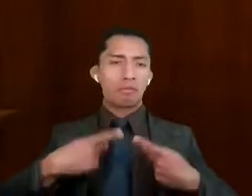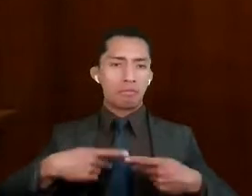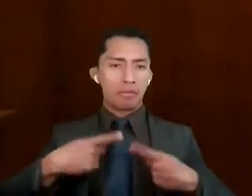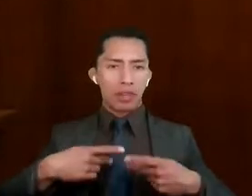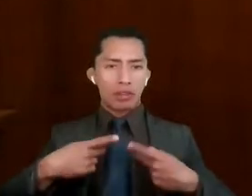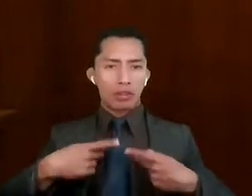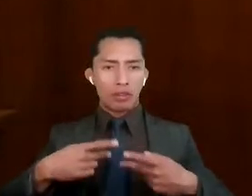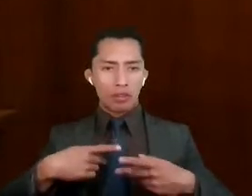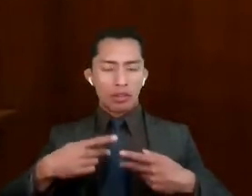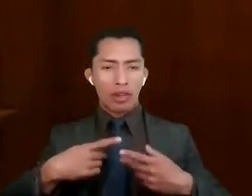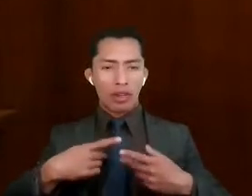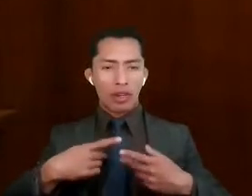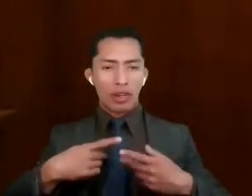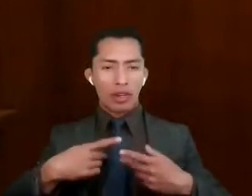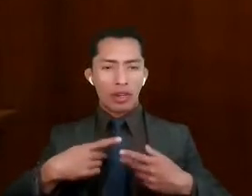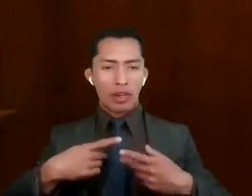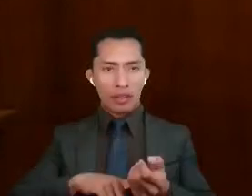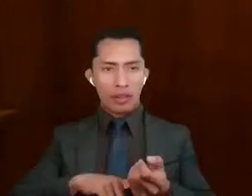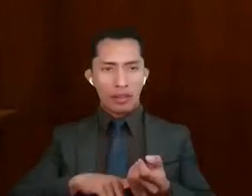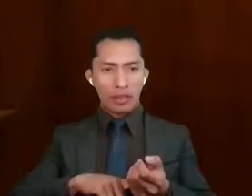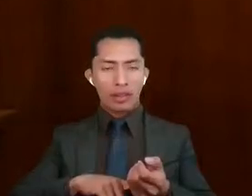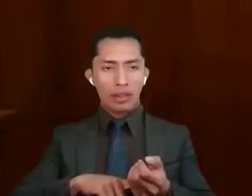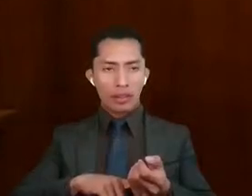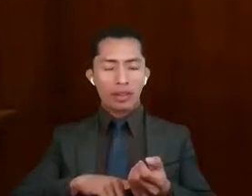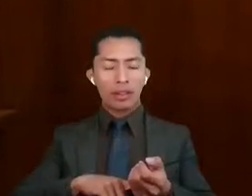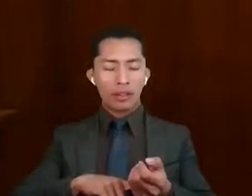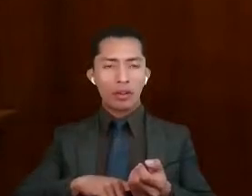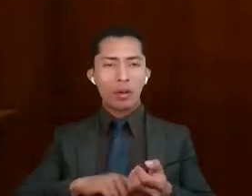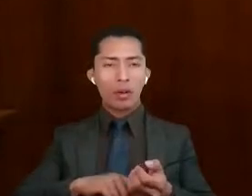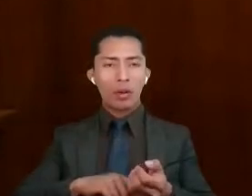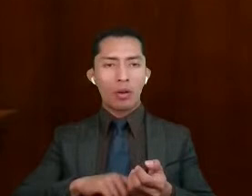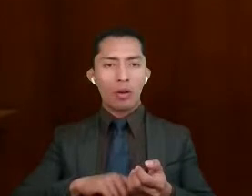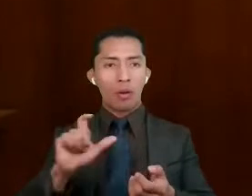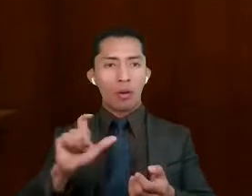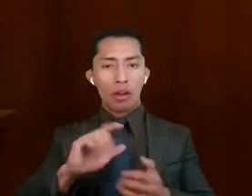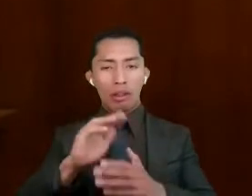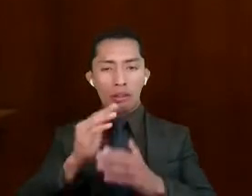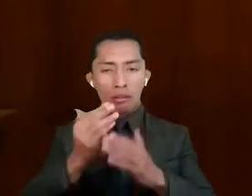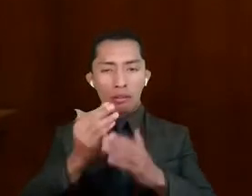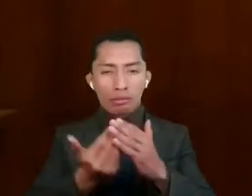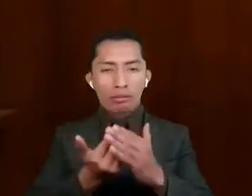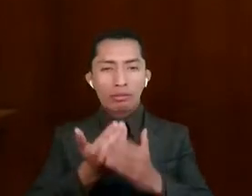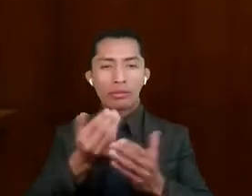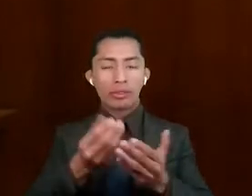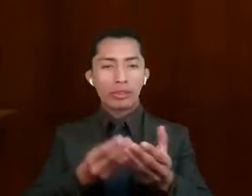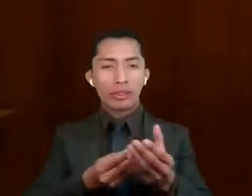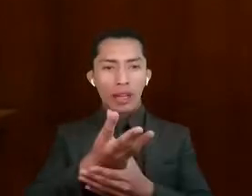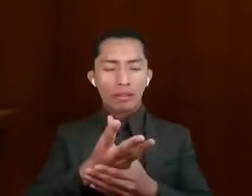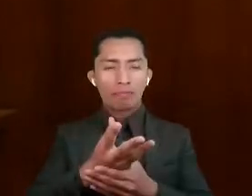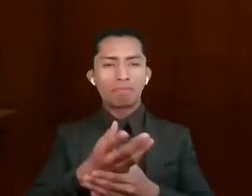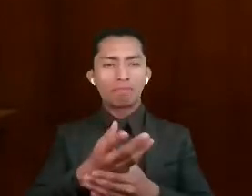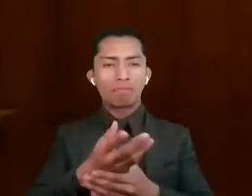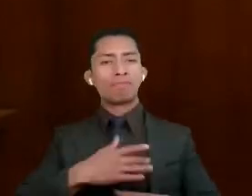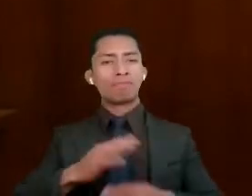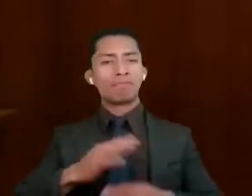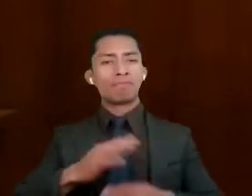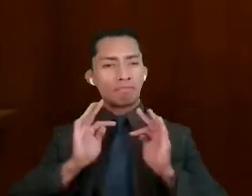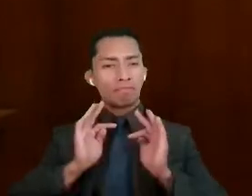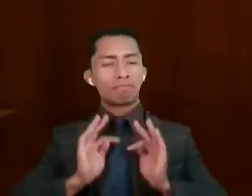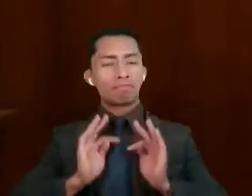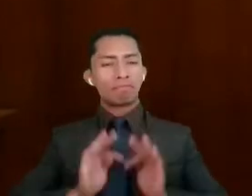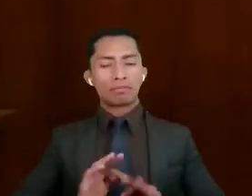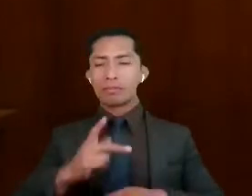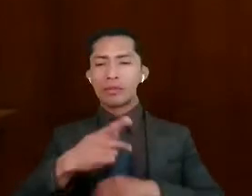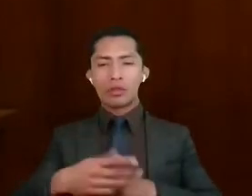en los primeros momentos de la madrugada, puedan ir con la seguridad garantizada.